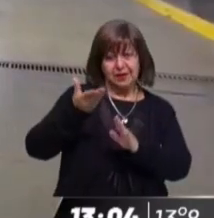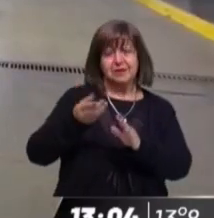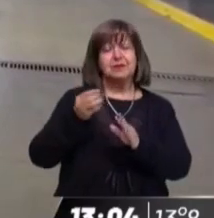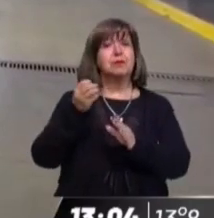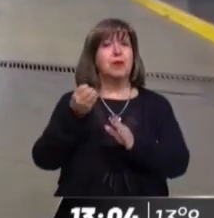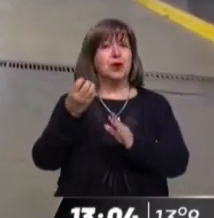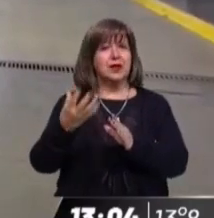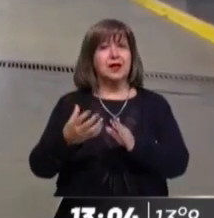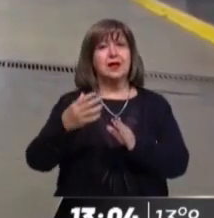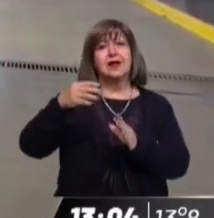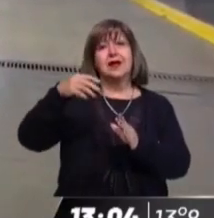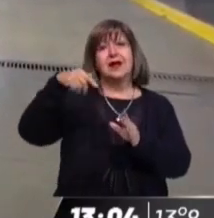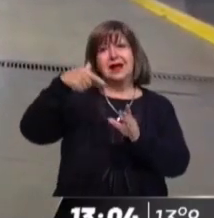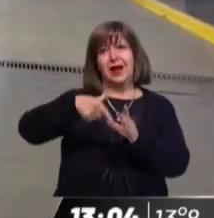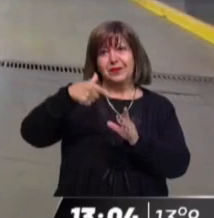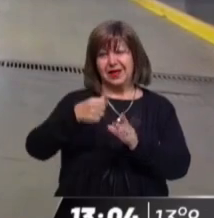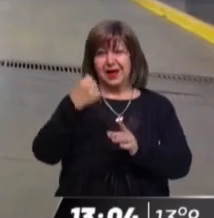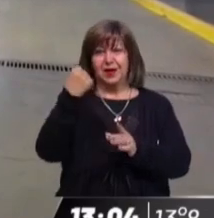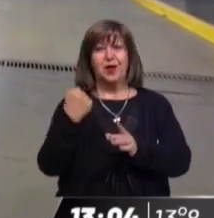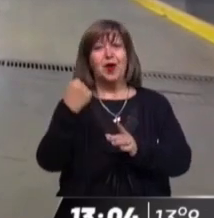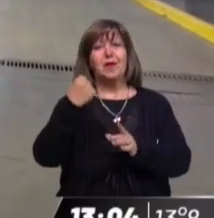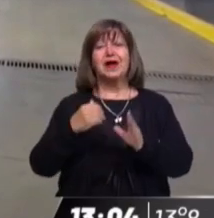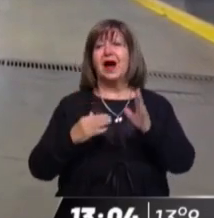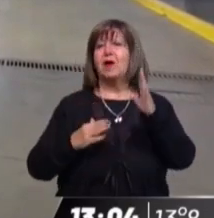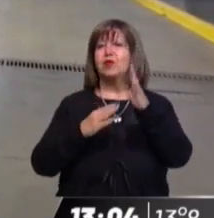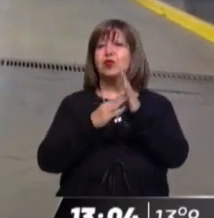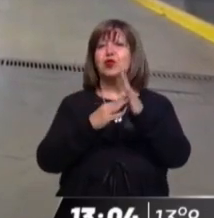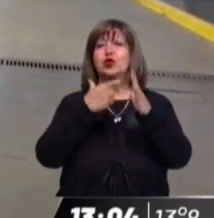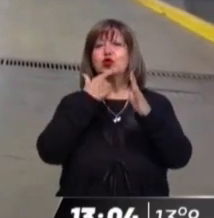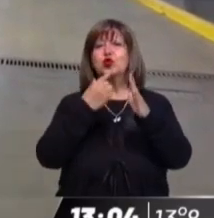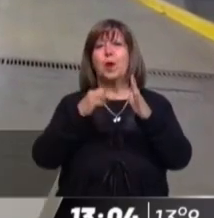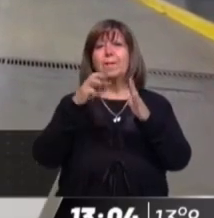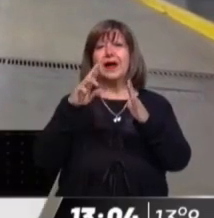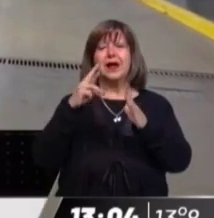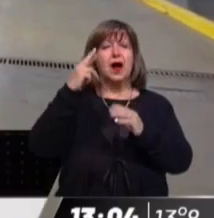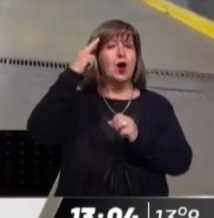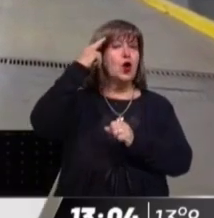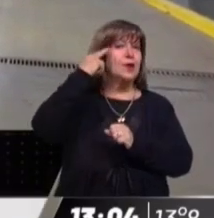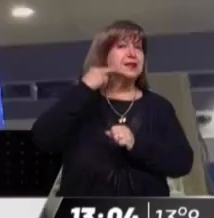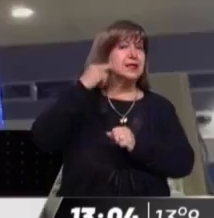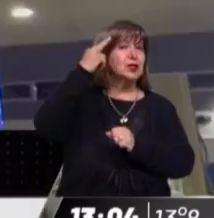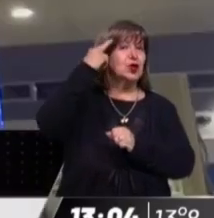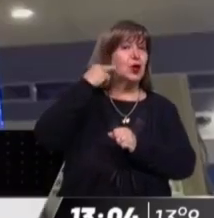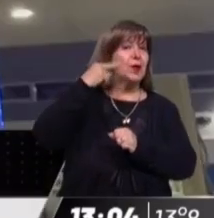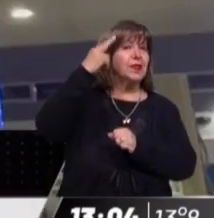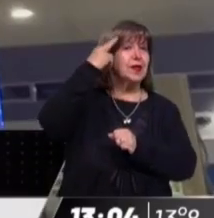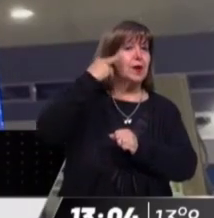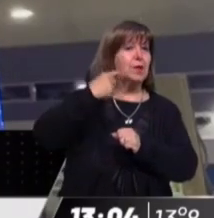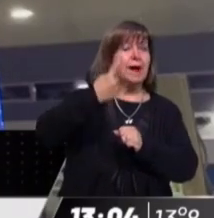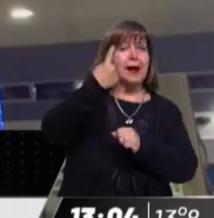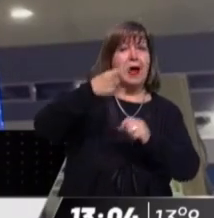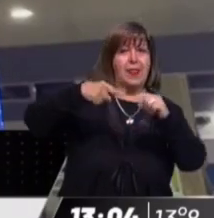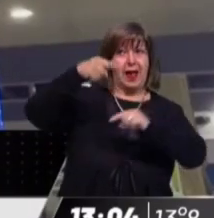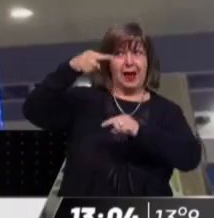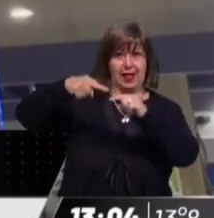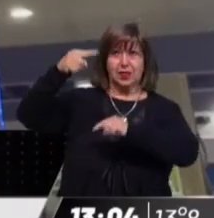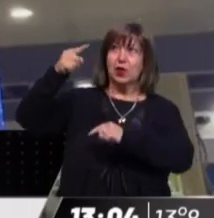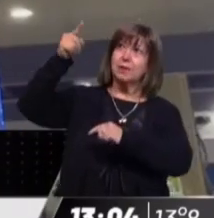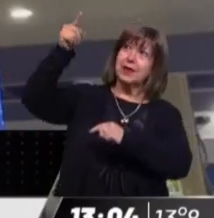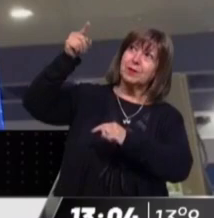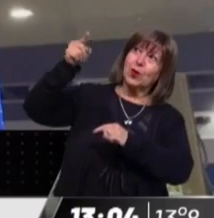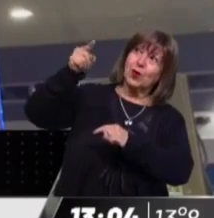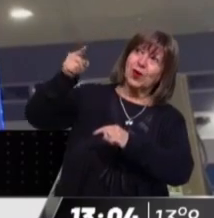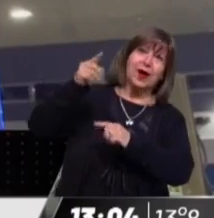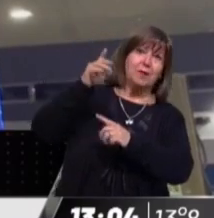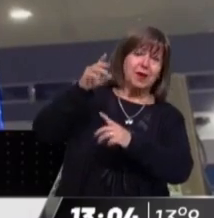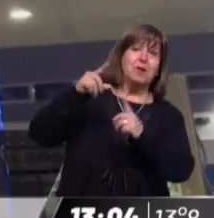decir que la nafta más económica, que es la Super, en YPF llegó a los 999 pesos por litro. Lo compartimos con